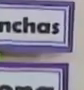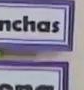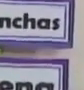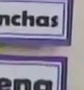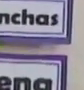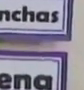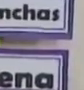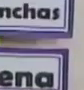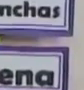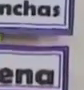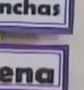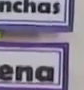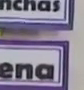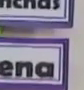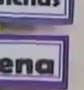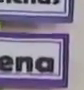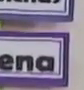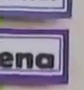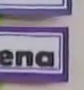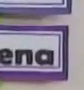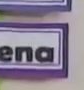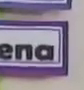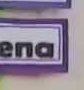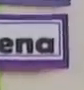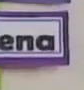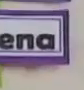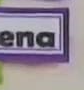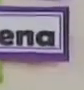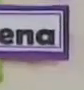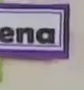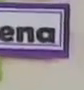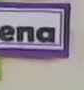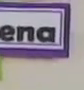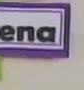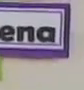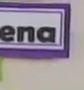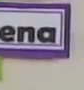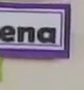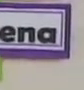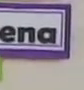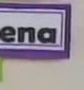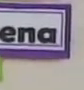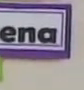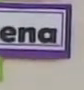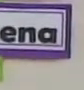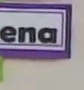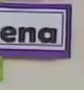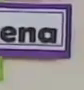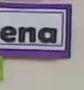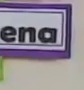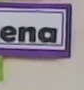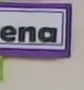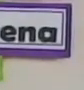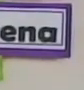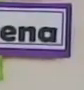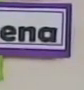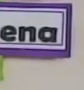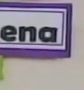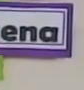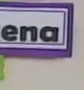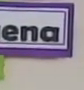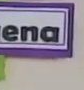buena. Muy bien. Excelente. Noche buena. Y, lógicamente,